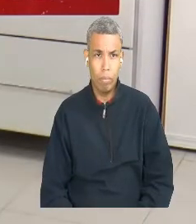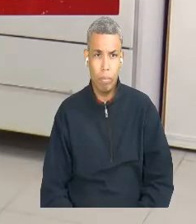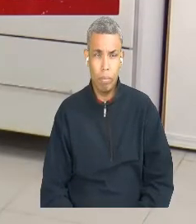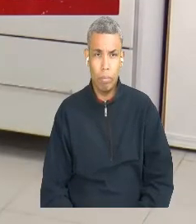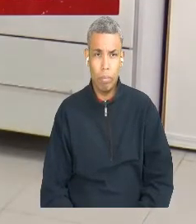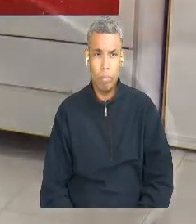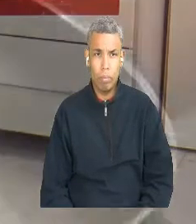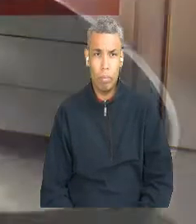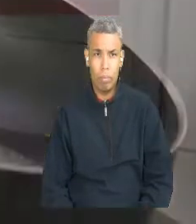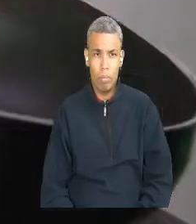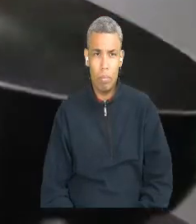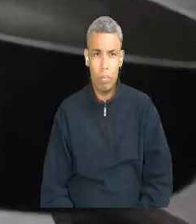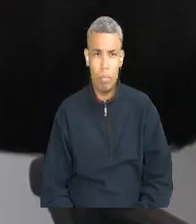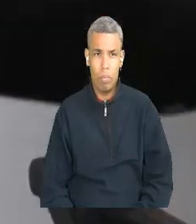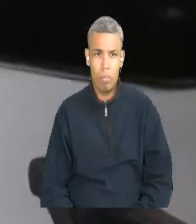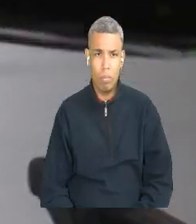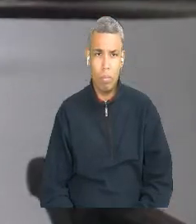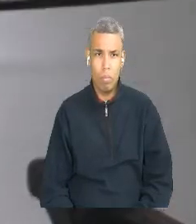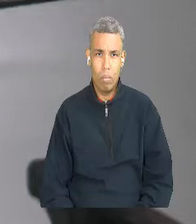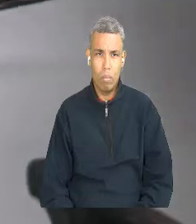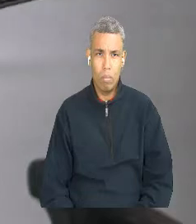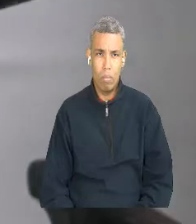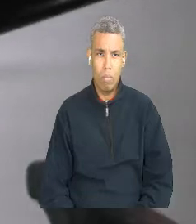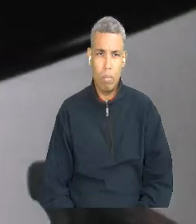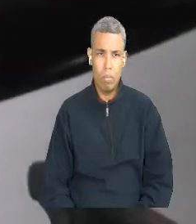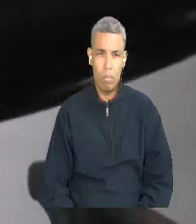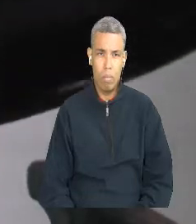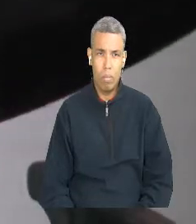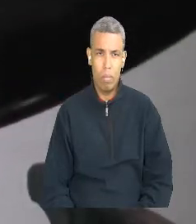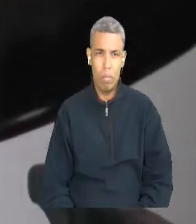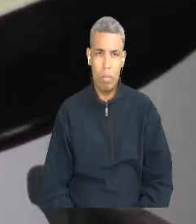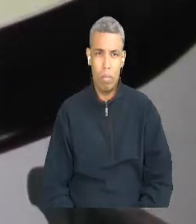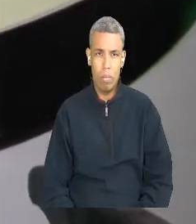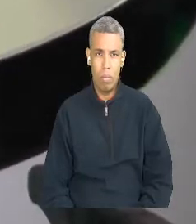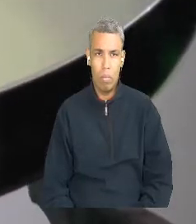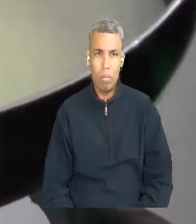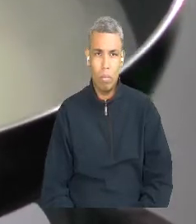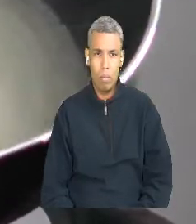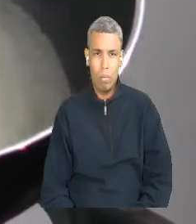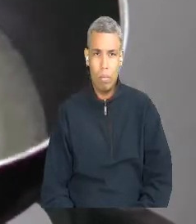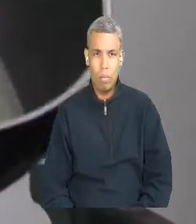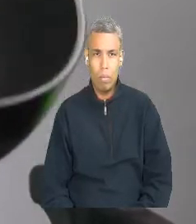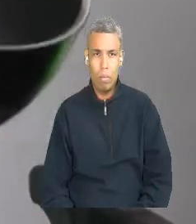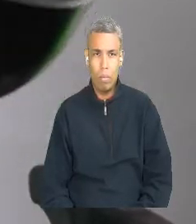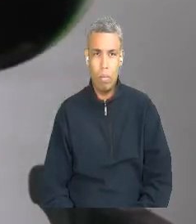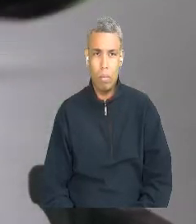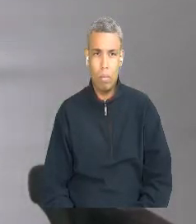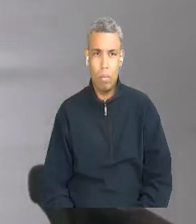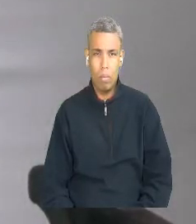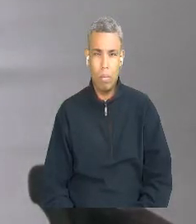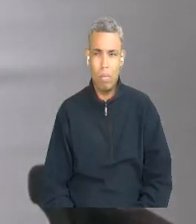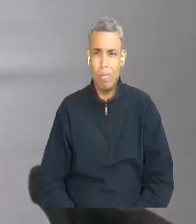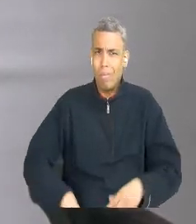Ponlo ahí para que no haga reguero y ya, ahí vas dando la estoy vuelta. Aquí haciendo la vueltica.